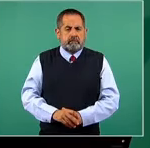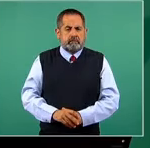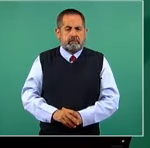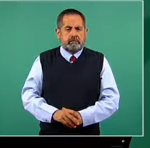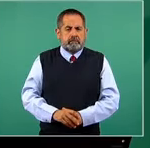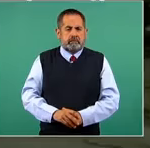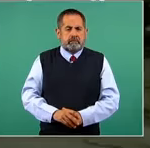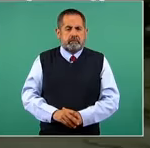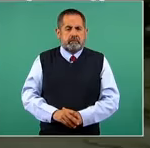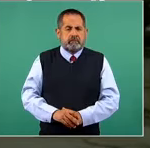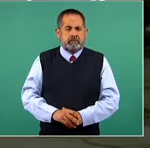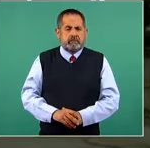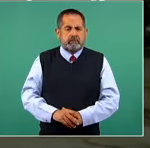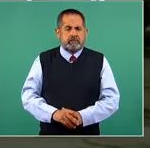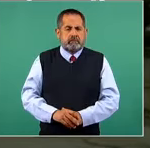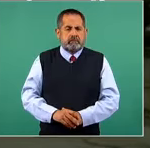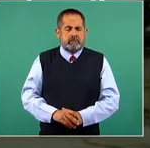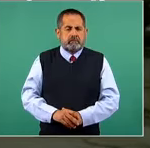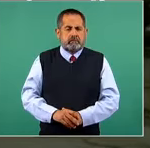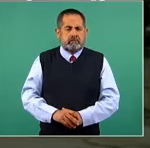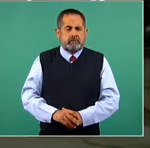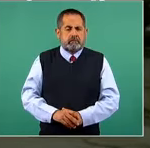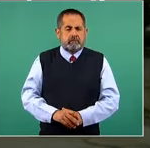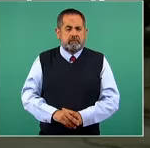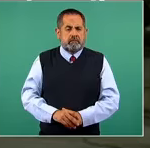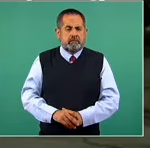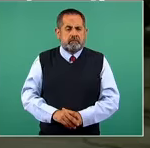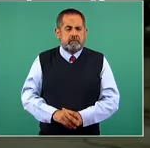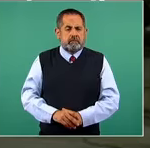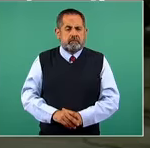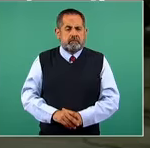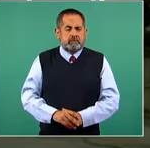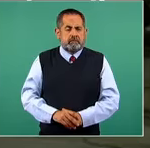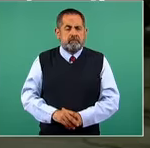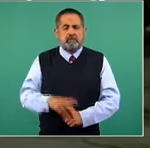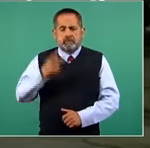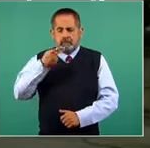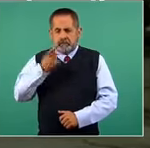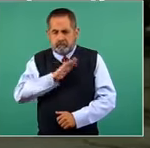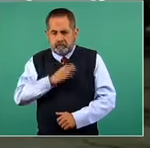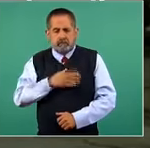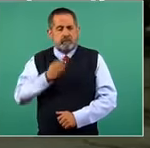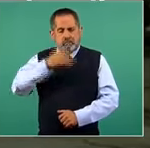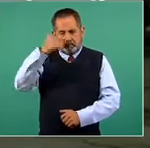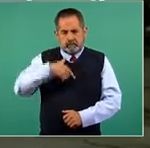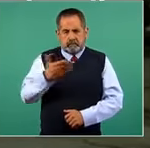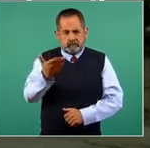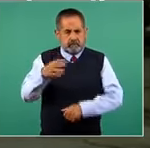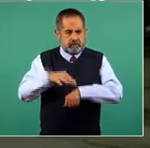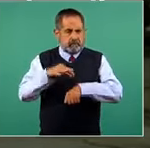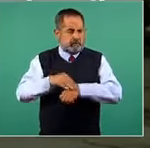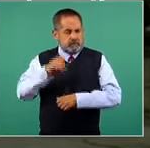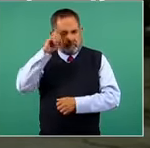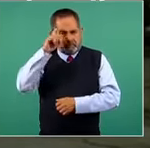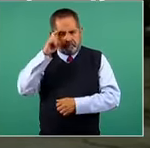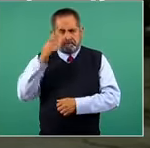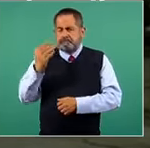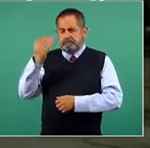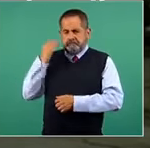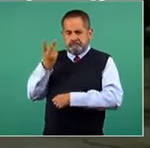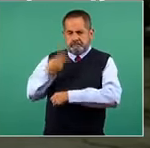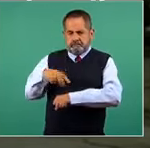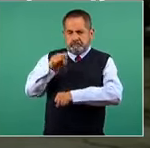acá no nada vedata. Buenas noches, doctor Gatell. Hace dos semanas, una plática